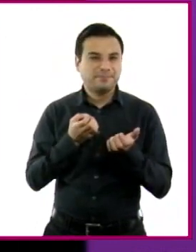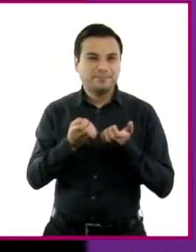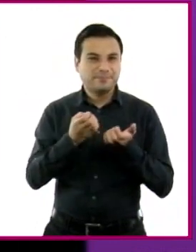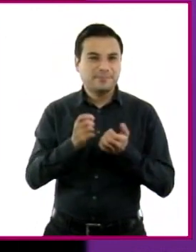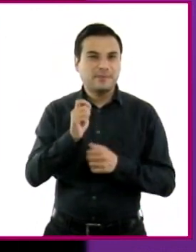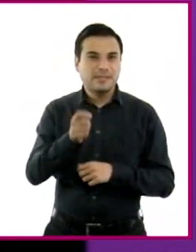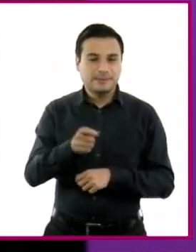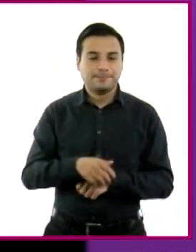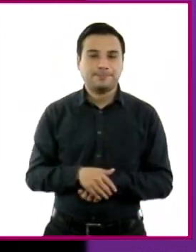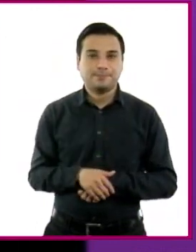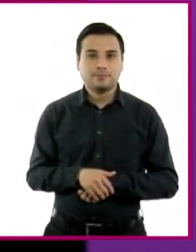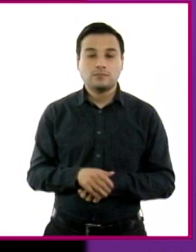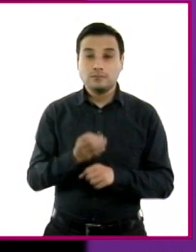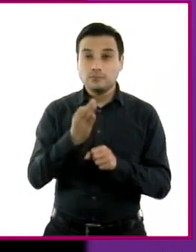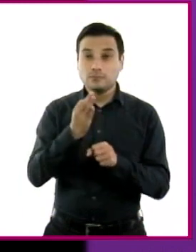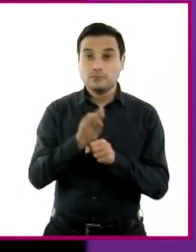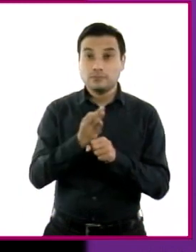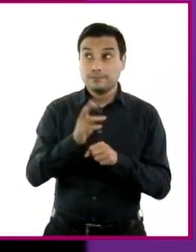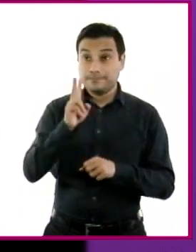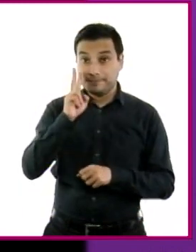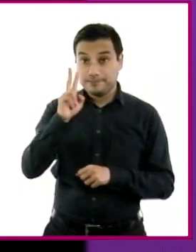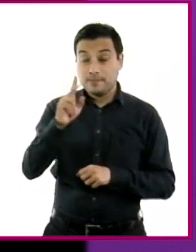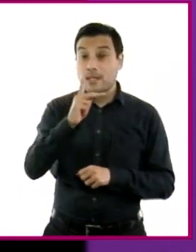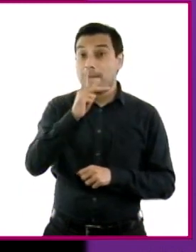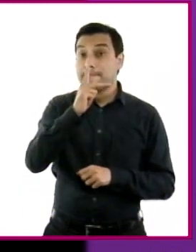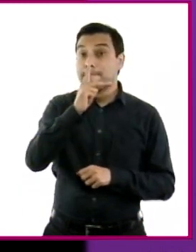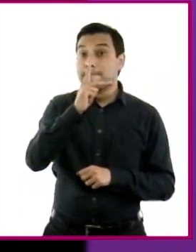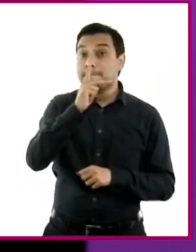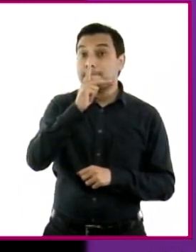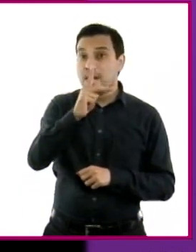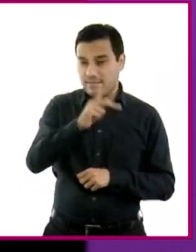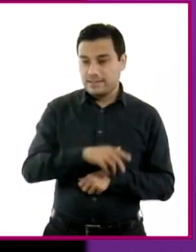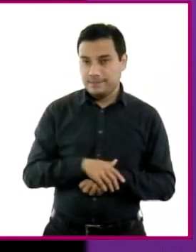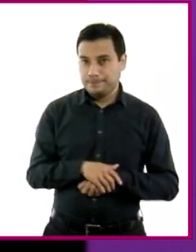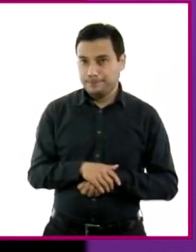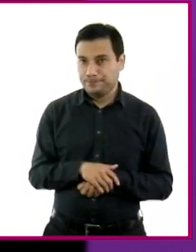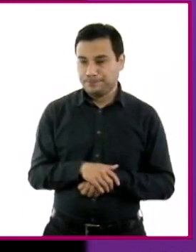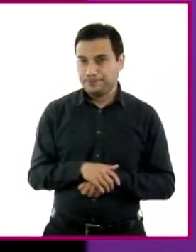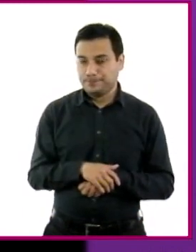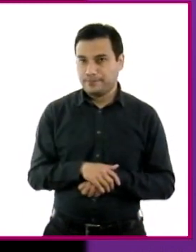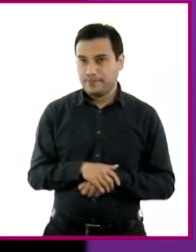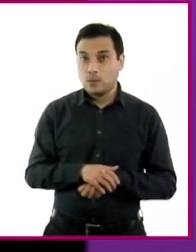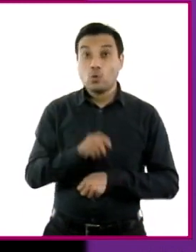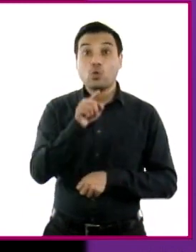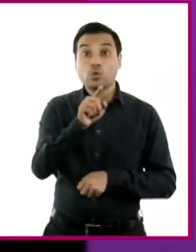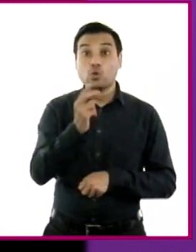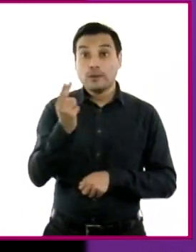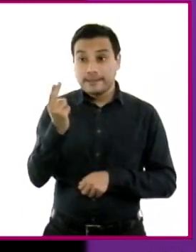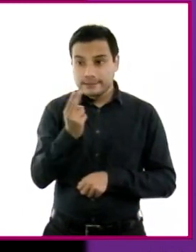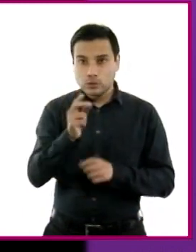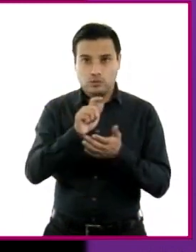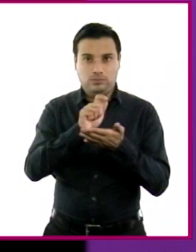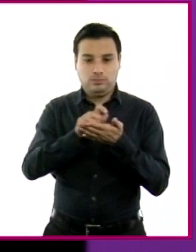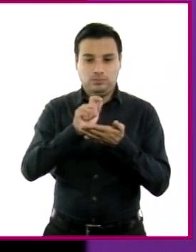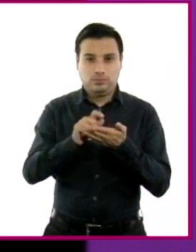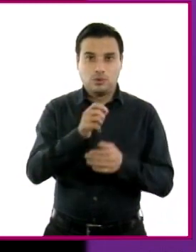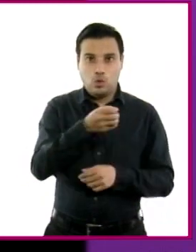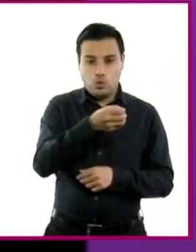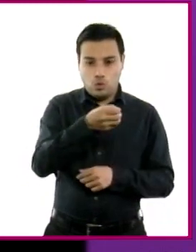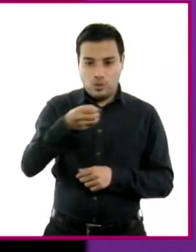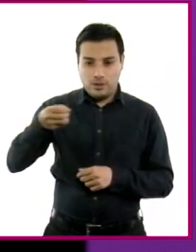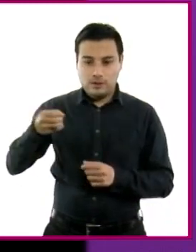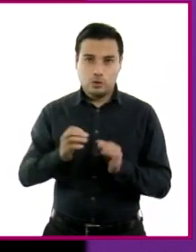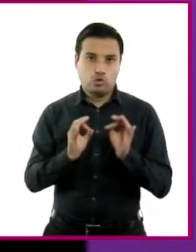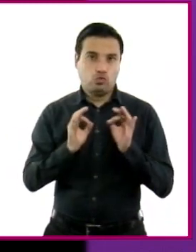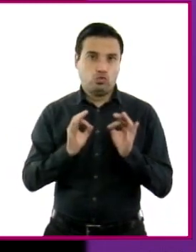A continuación, verán unas palabras sueltas. El objetivo es formar un enunciado utilizando el auxiliar